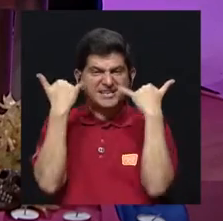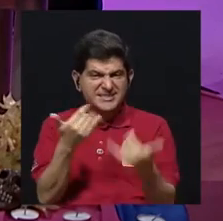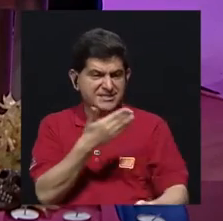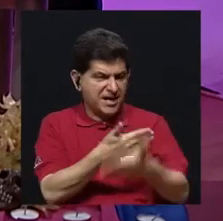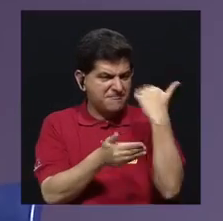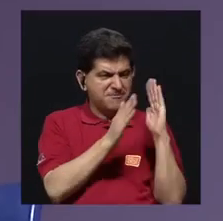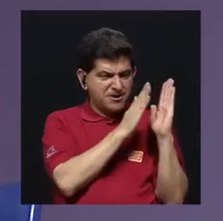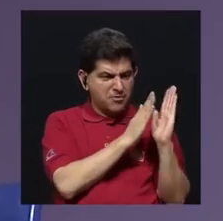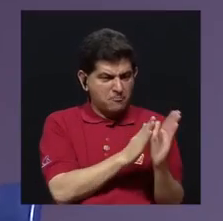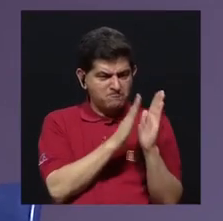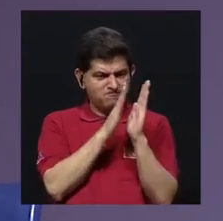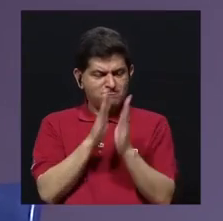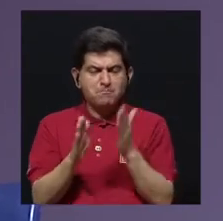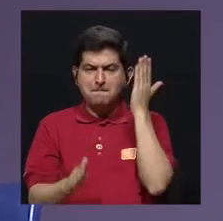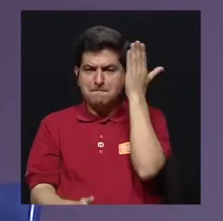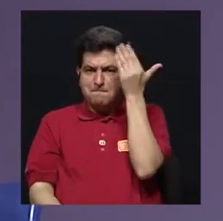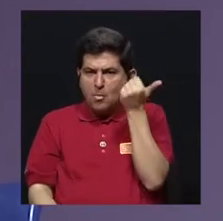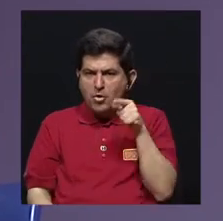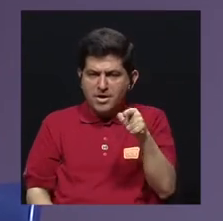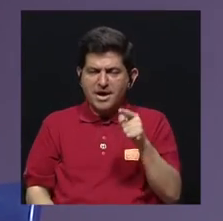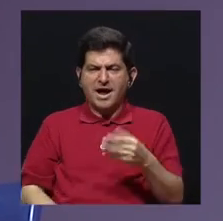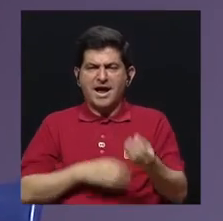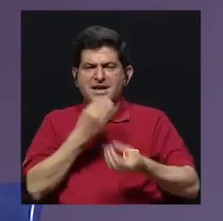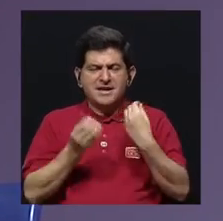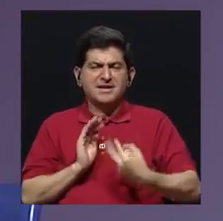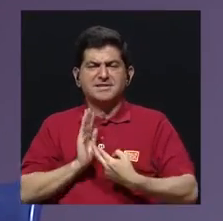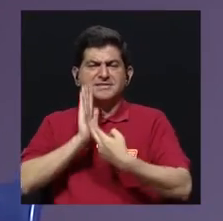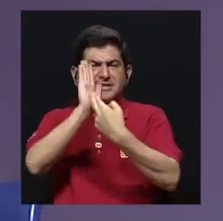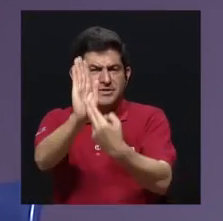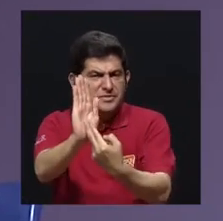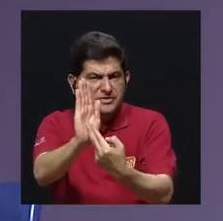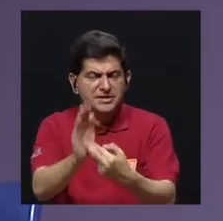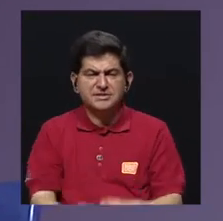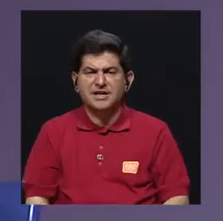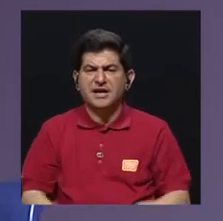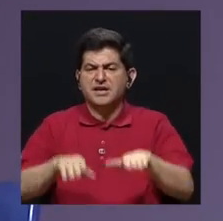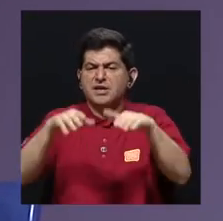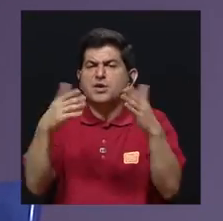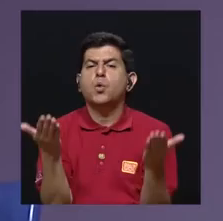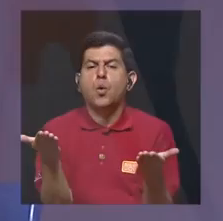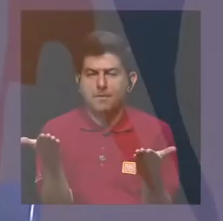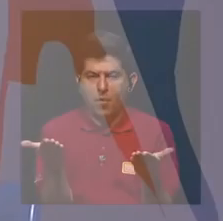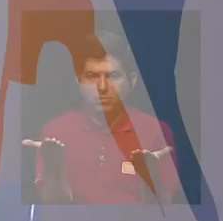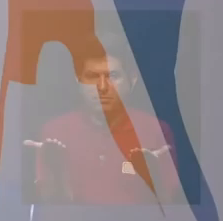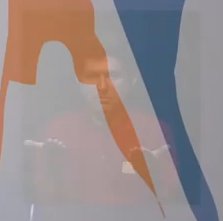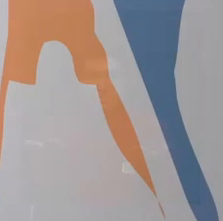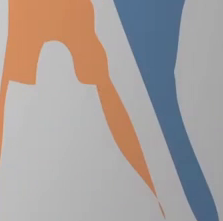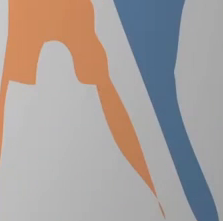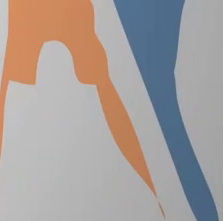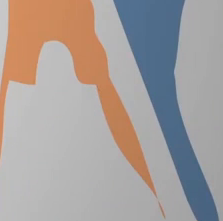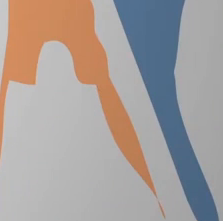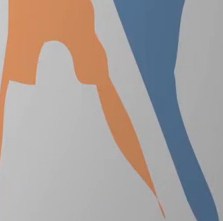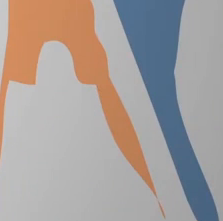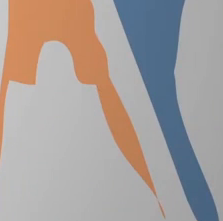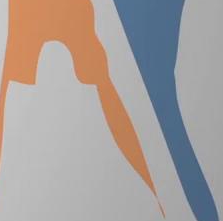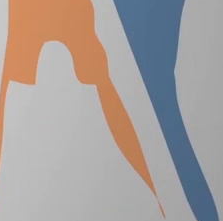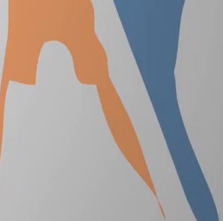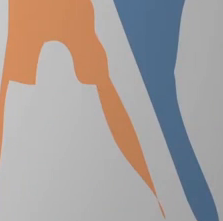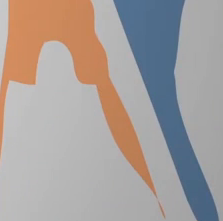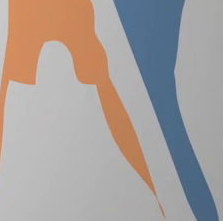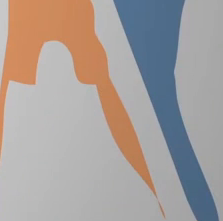con esto, cómo nos representamos con esto. Entonces es importante como mencionar que cada intervención tiene como sus bases.